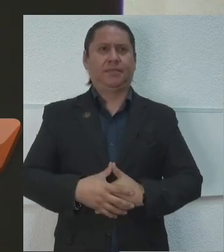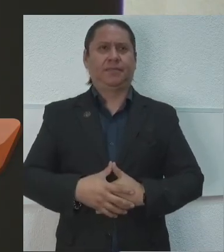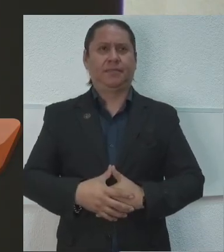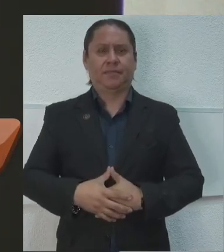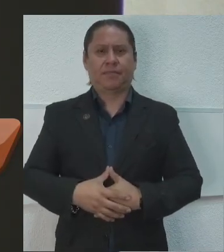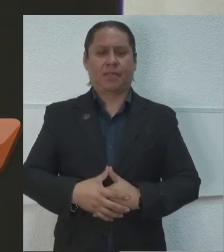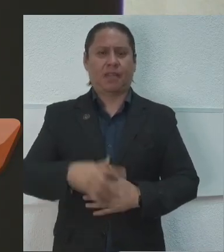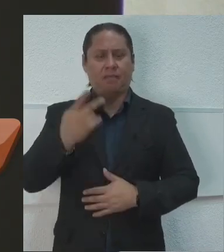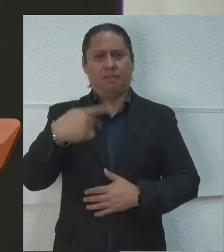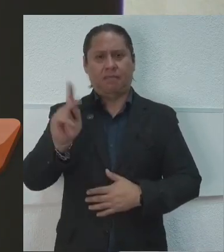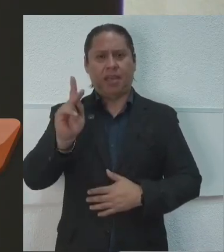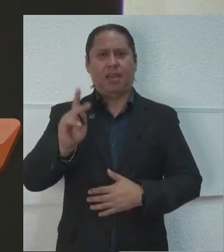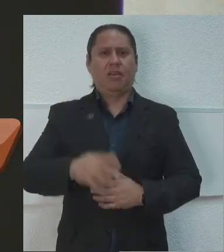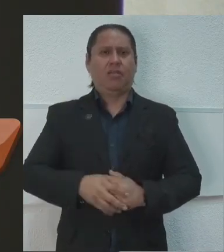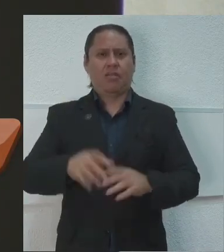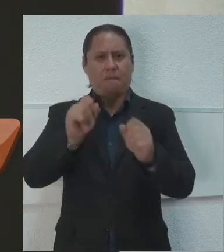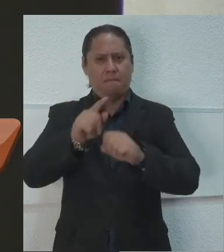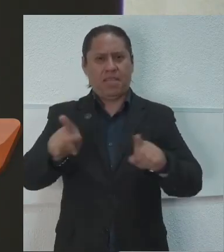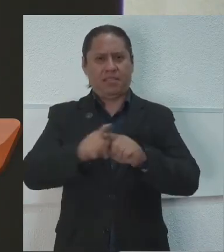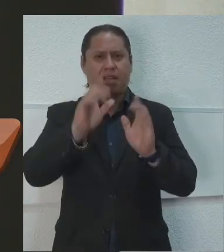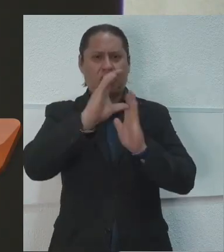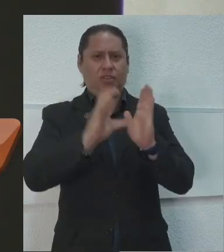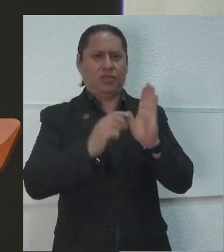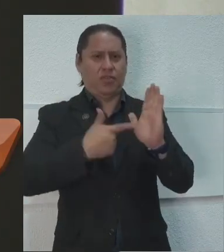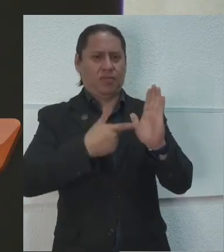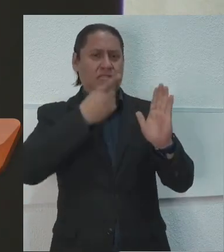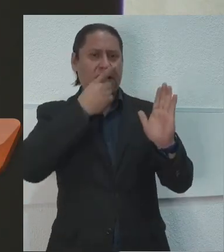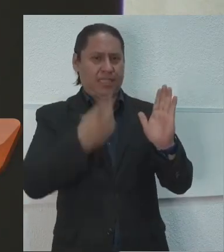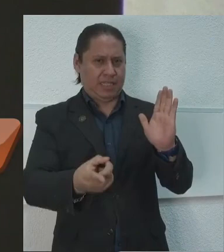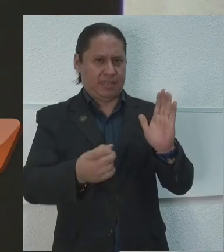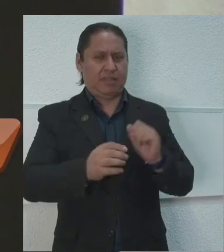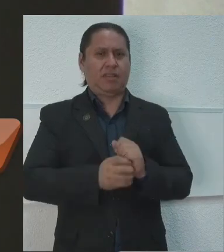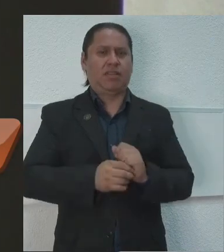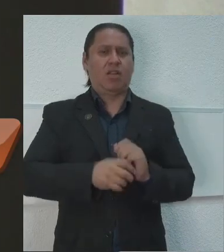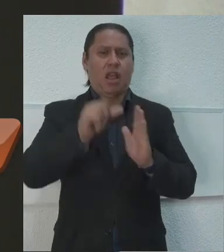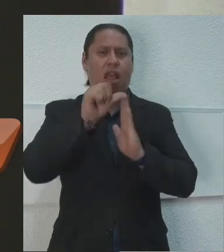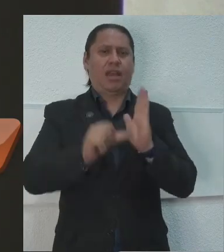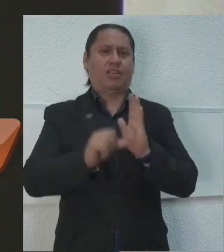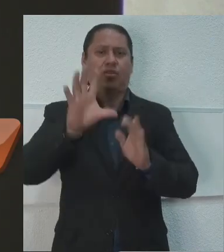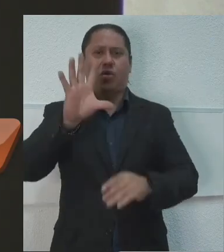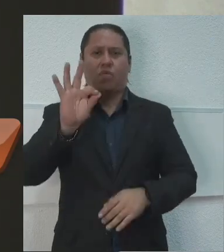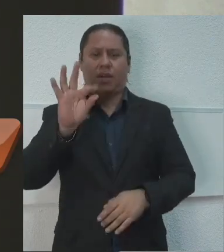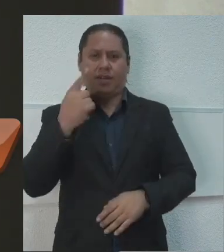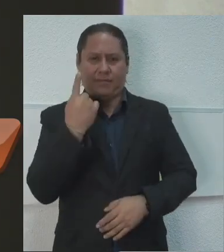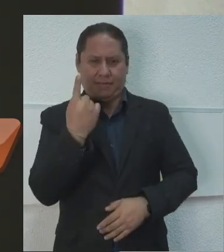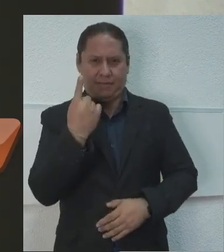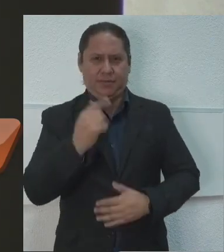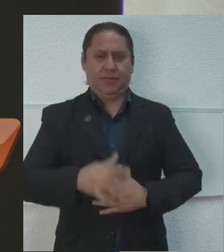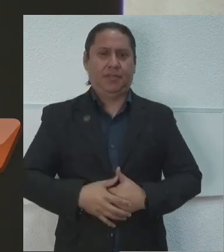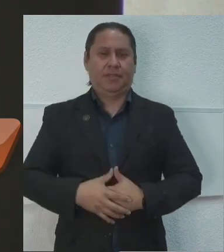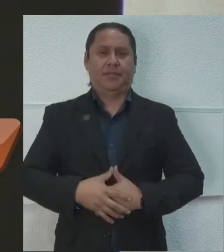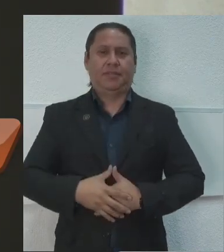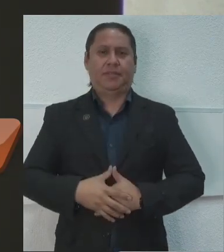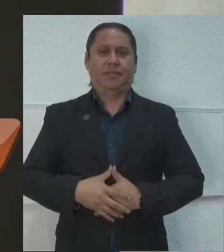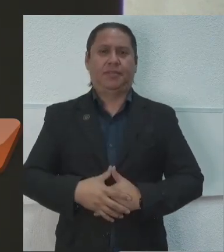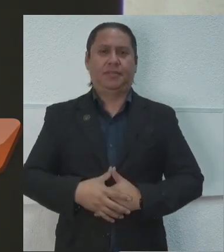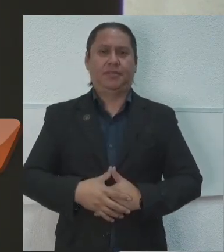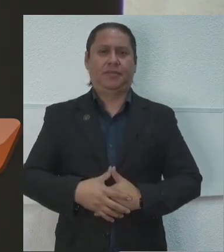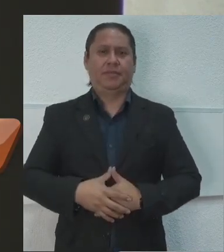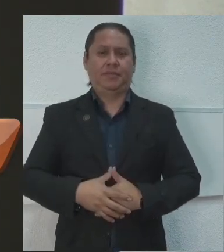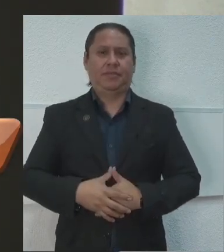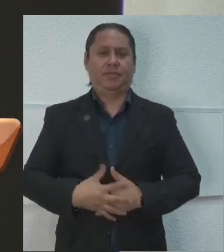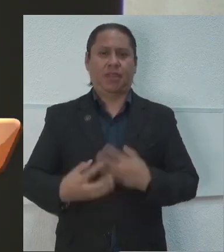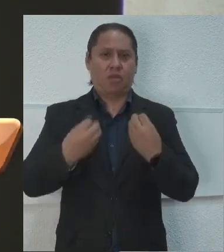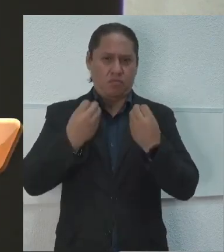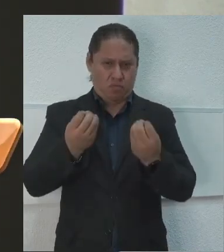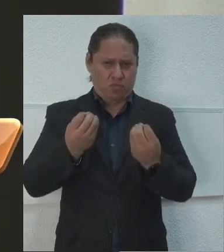Sin embargo, nuestra misma Constitución dice que en el artículo 41, con